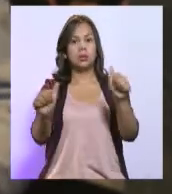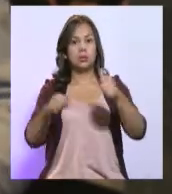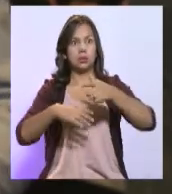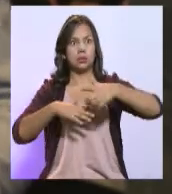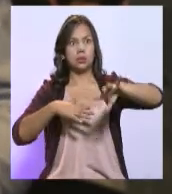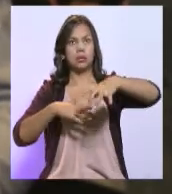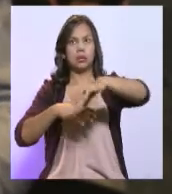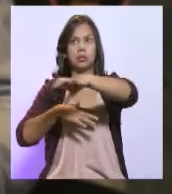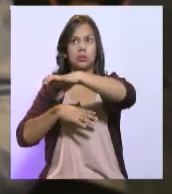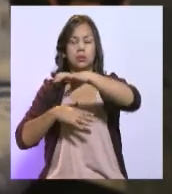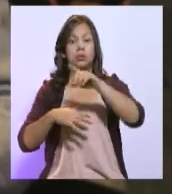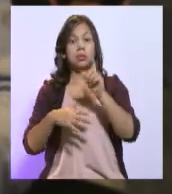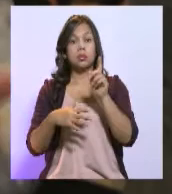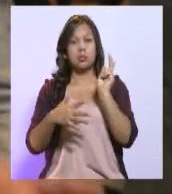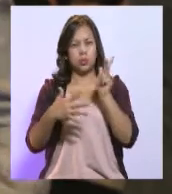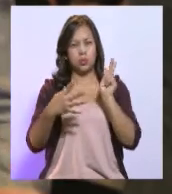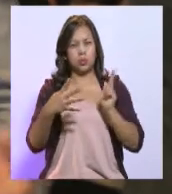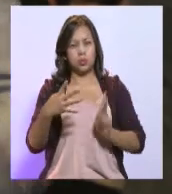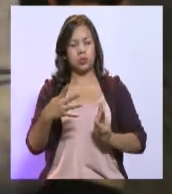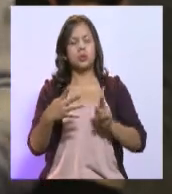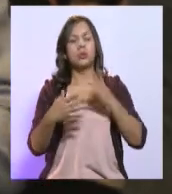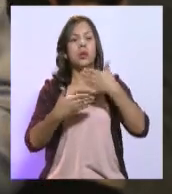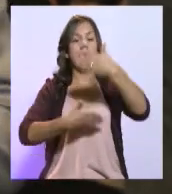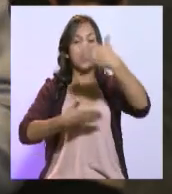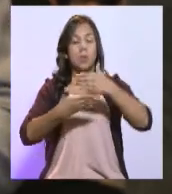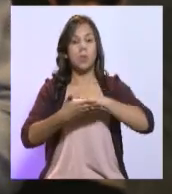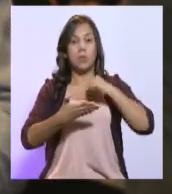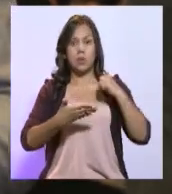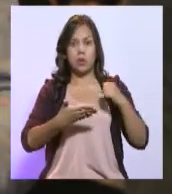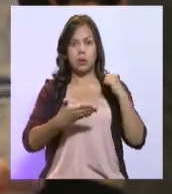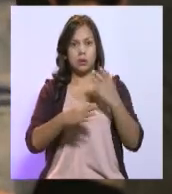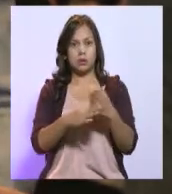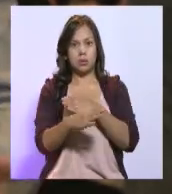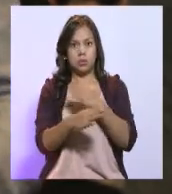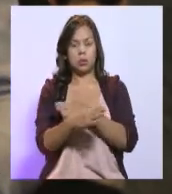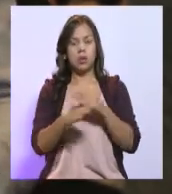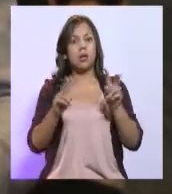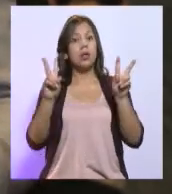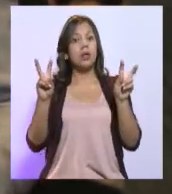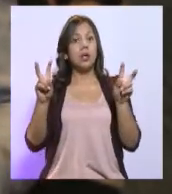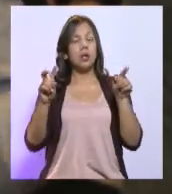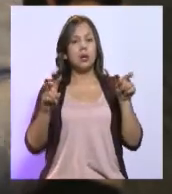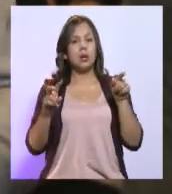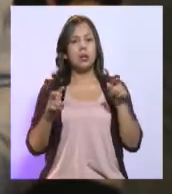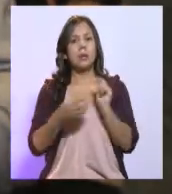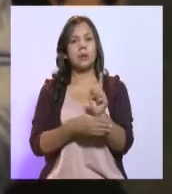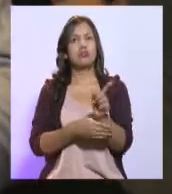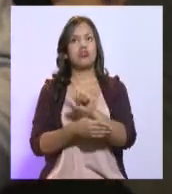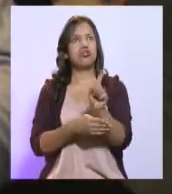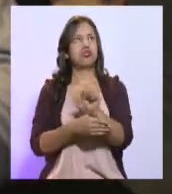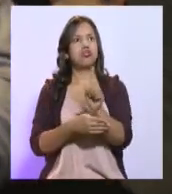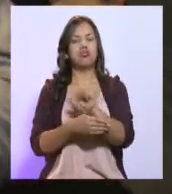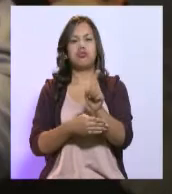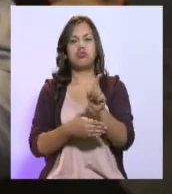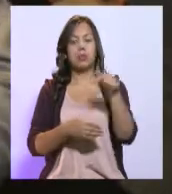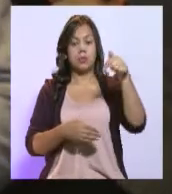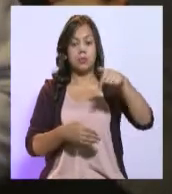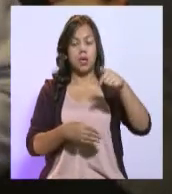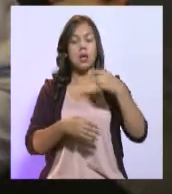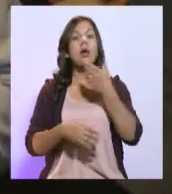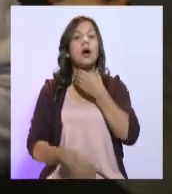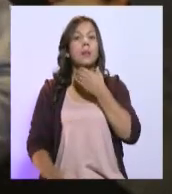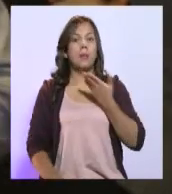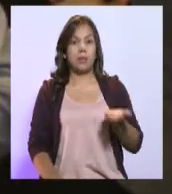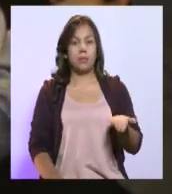Uno de los puntos es conocer los procesos precontractuales y contractuales en cuanto a la adquisición de los fotorradares en la ciudad de Ambato. Vamos